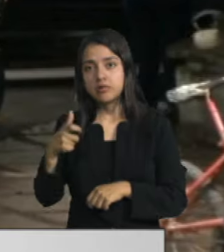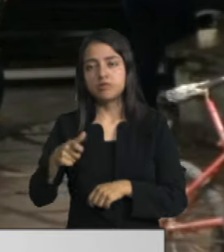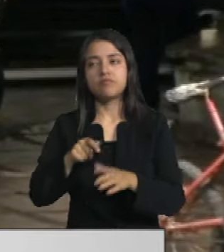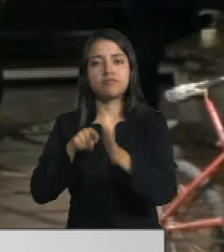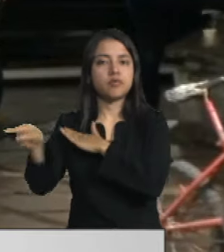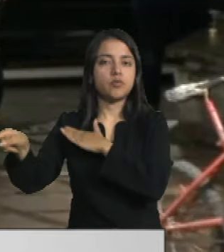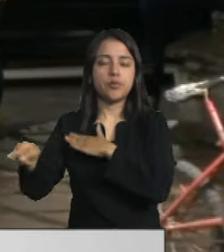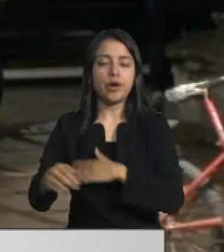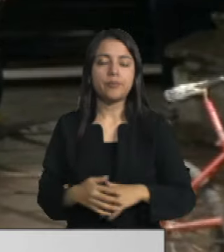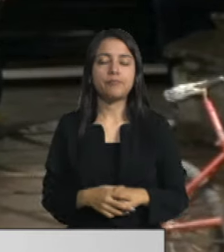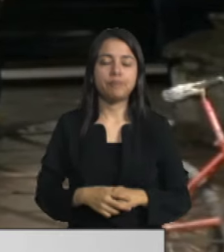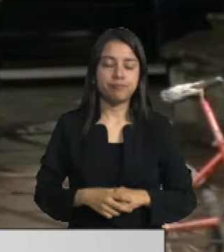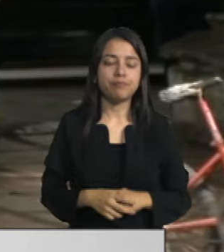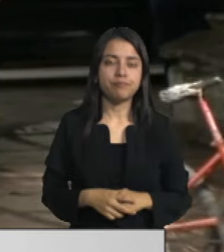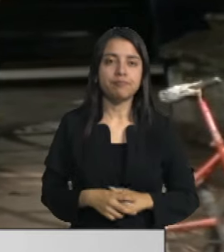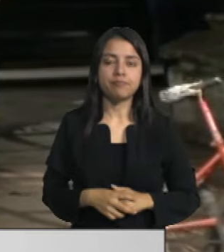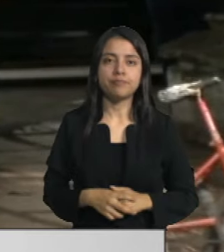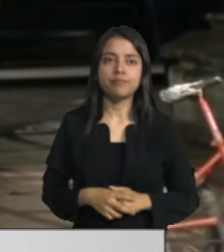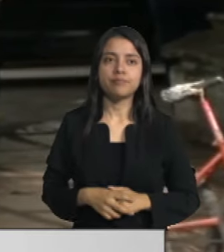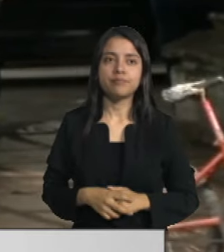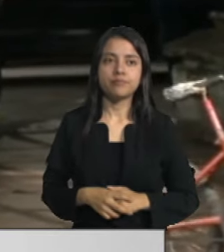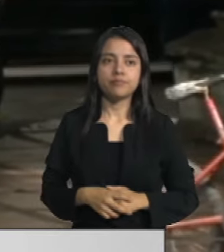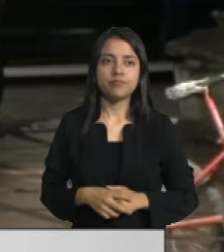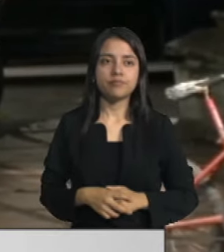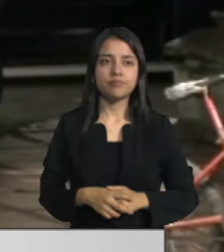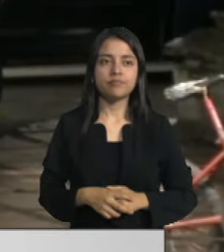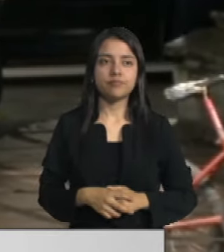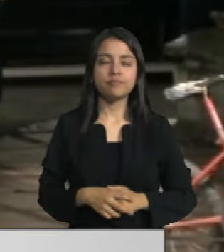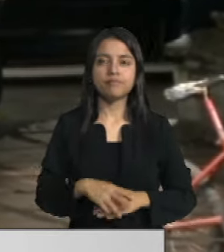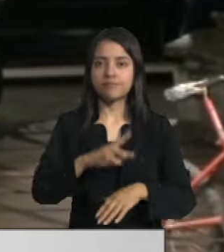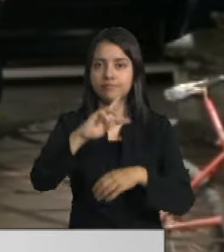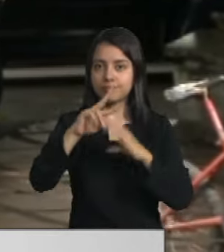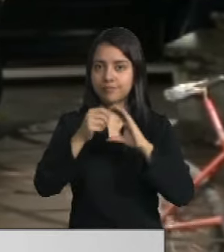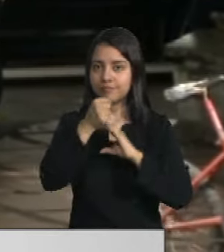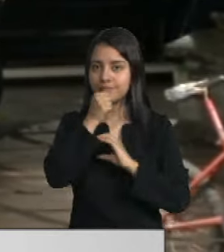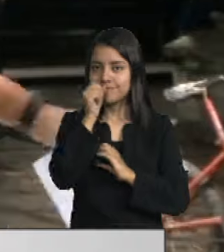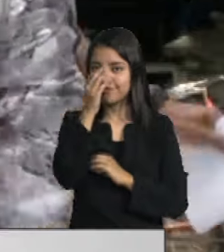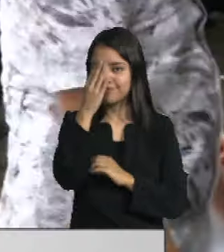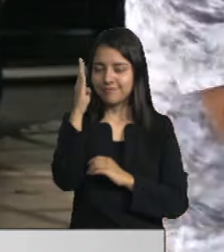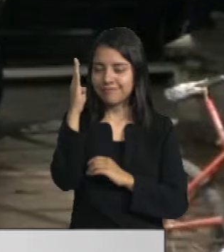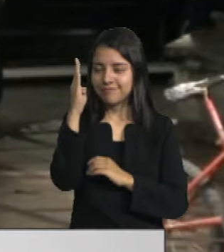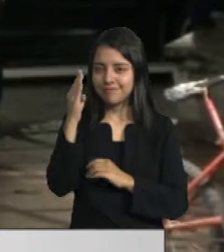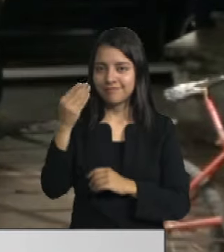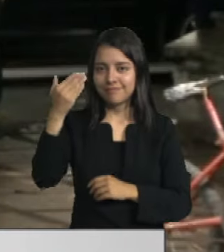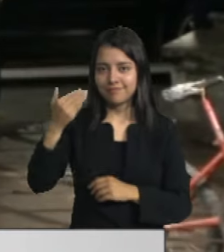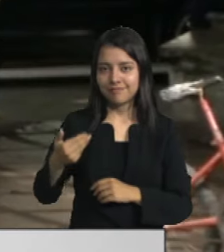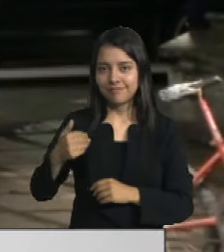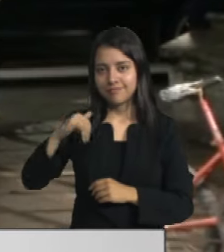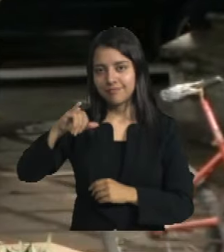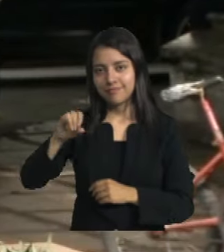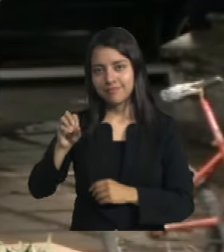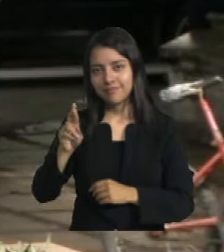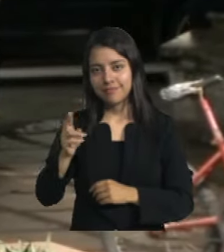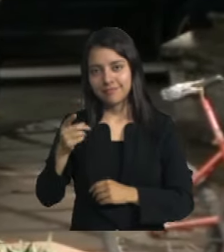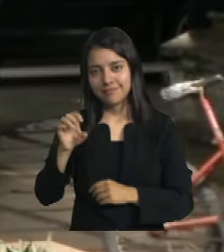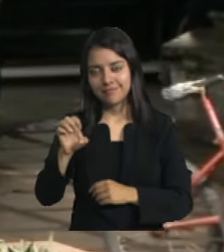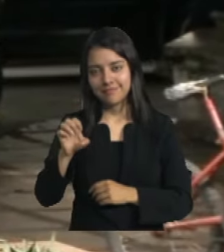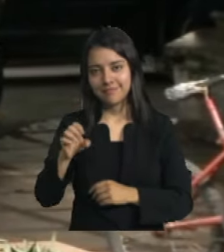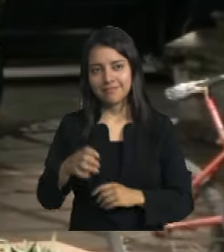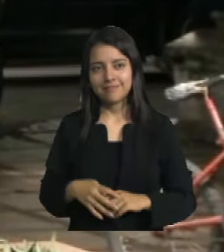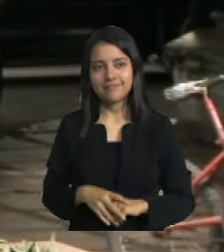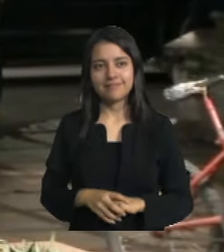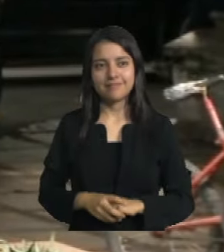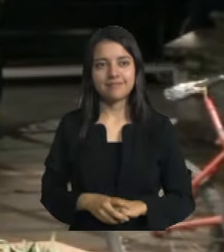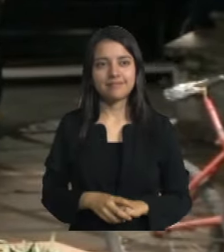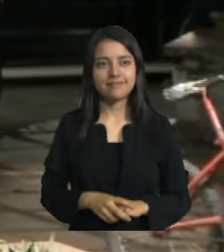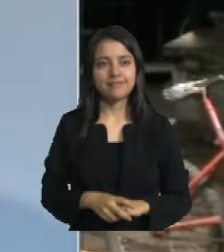recupera de las lesiones recibidas. Noticias desde Barranquilla con Jorge Castro, Noticentro 1,